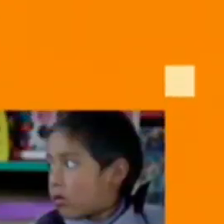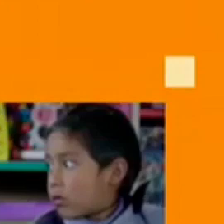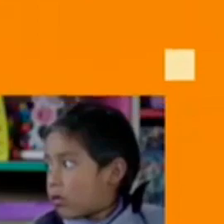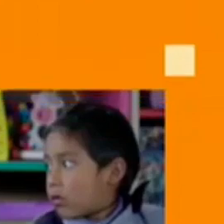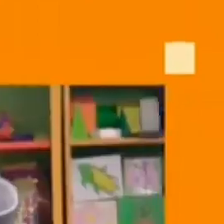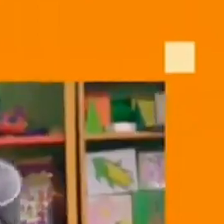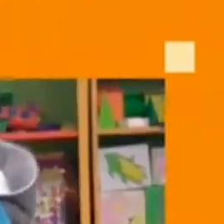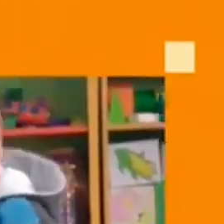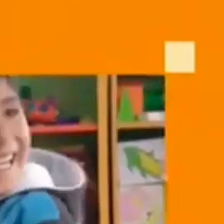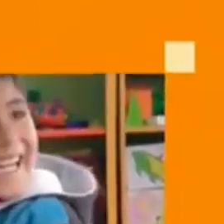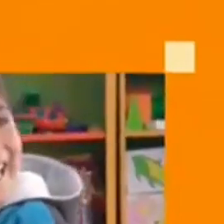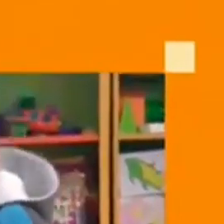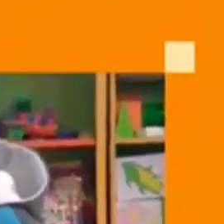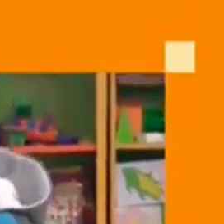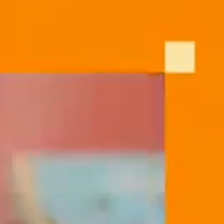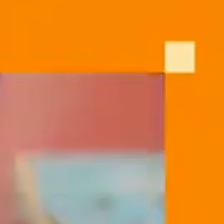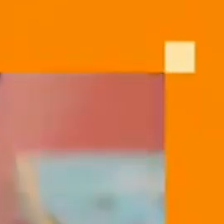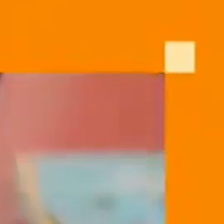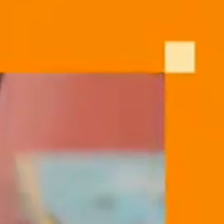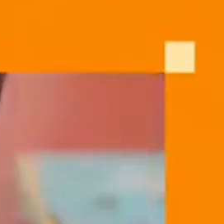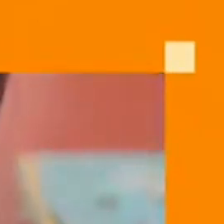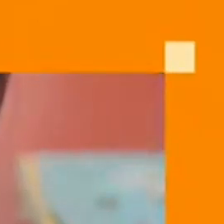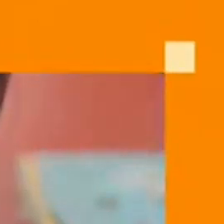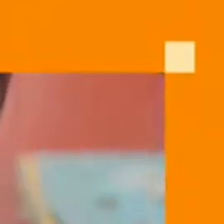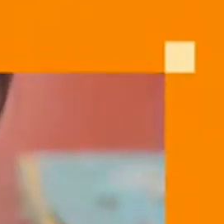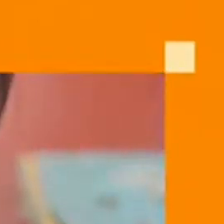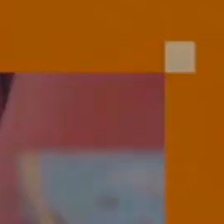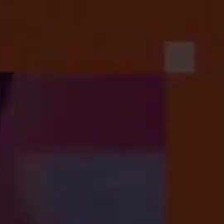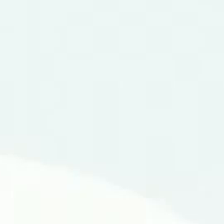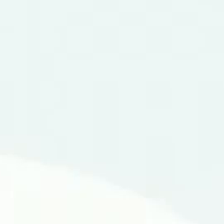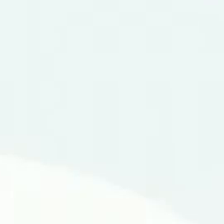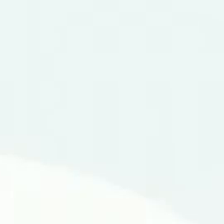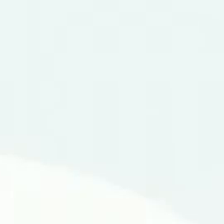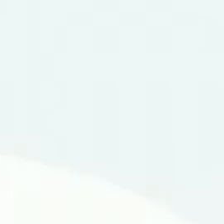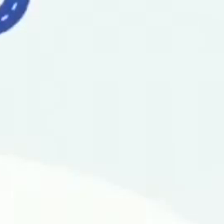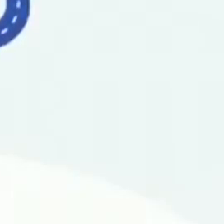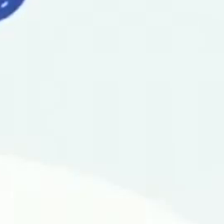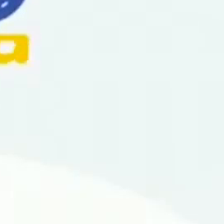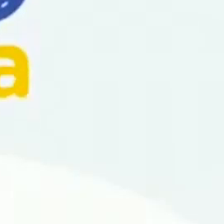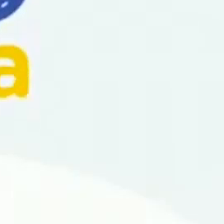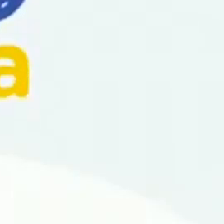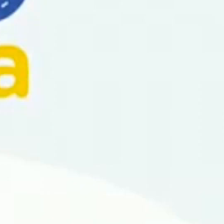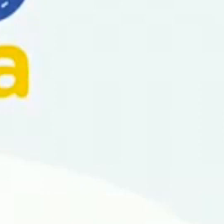Estamos viendo Aprendo en Casa, inicial.